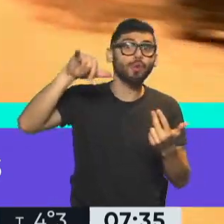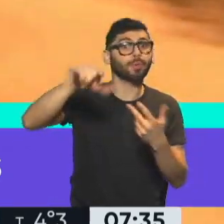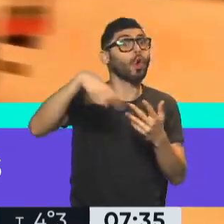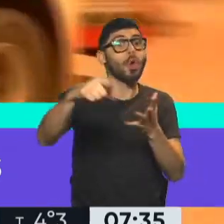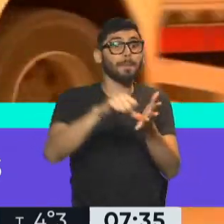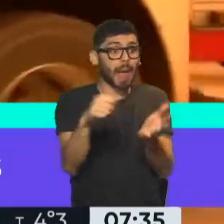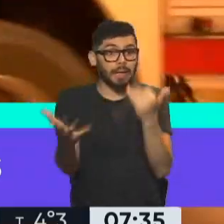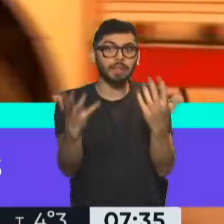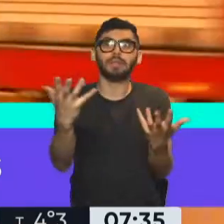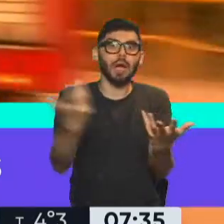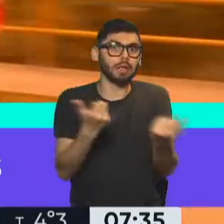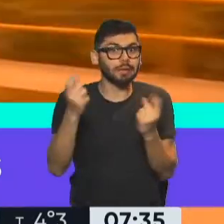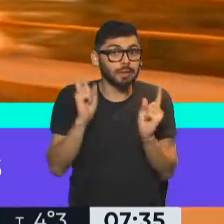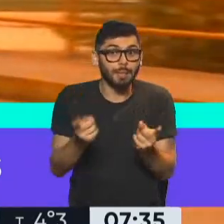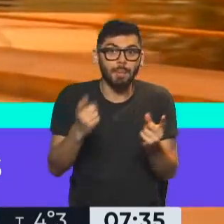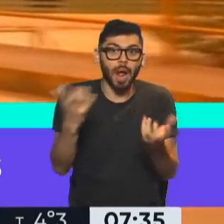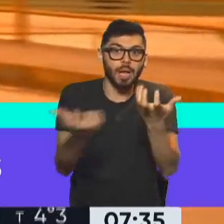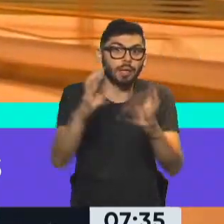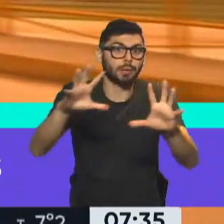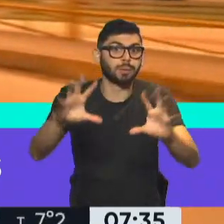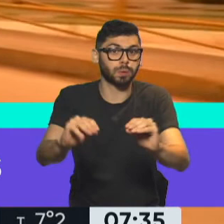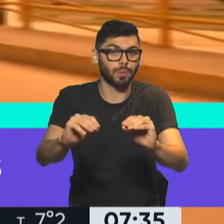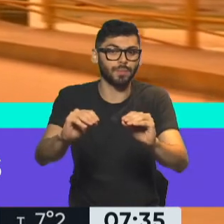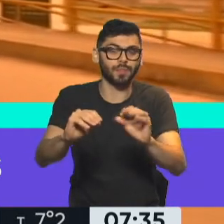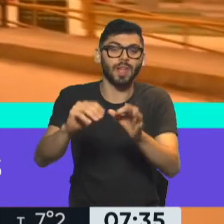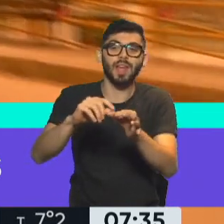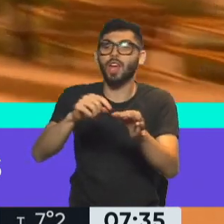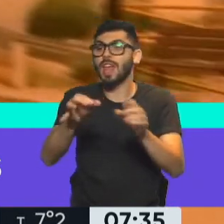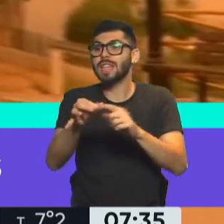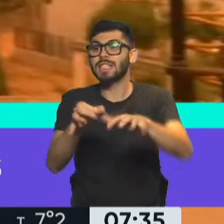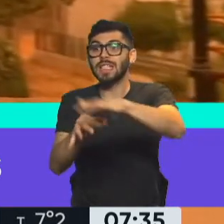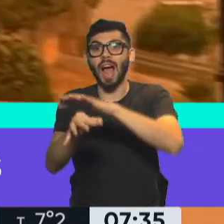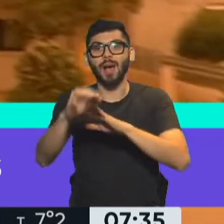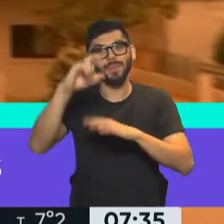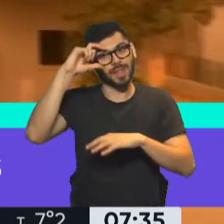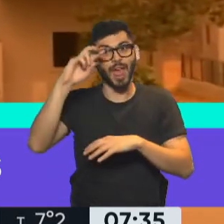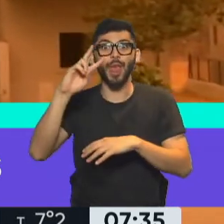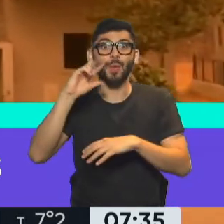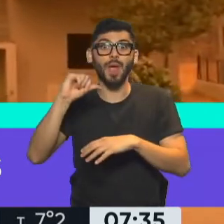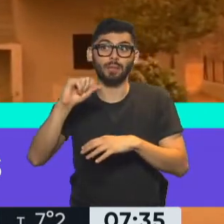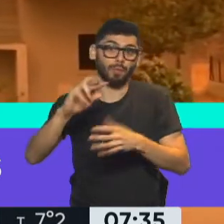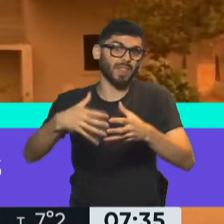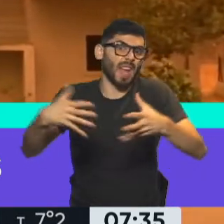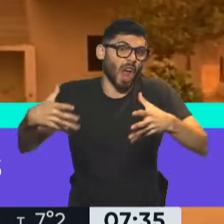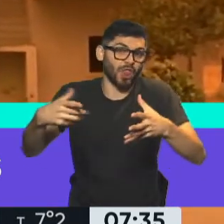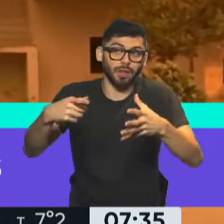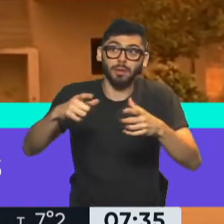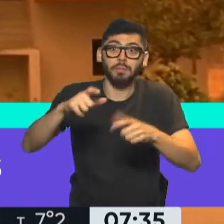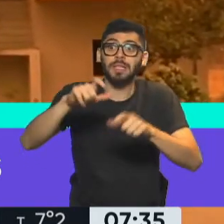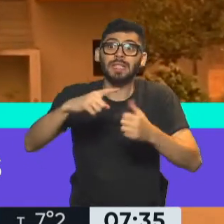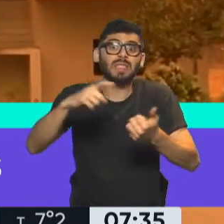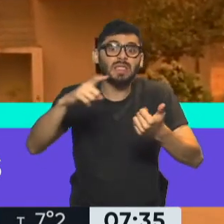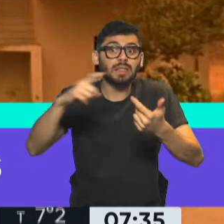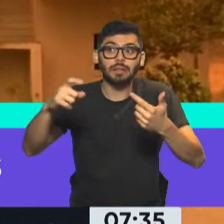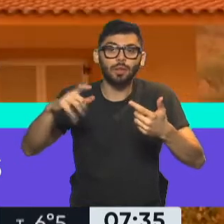países para poder detener las llamas. En la isla de Evia, la segunda más grande del país, cientos de personas tuvieron que abandonar el lugar